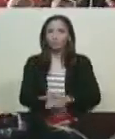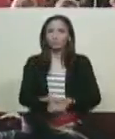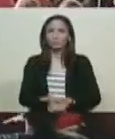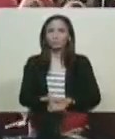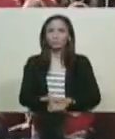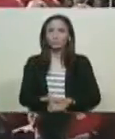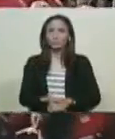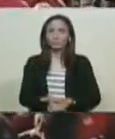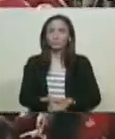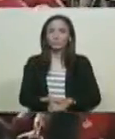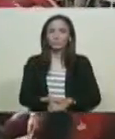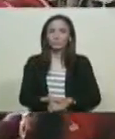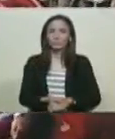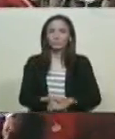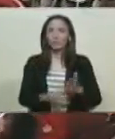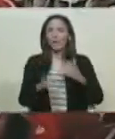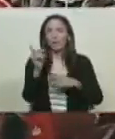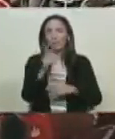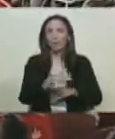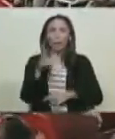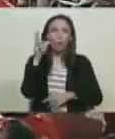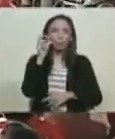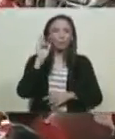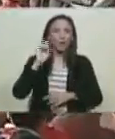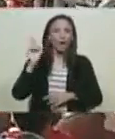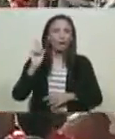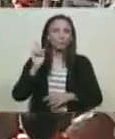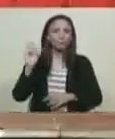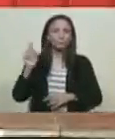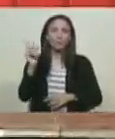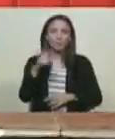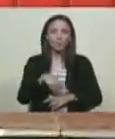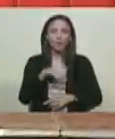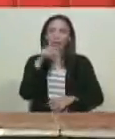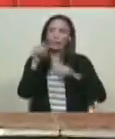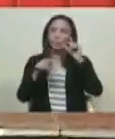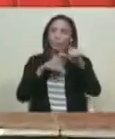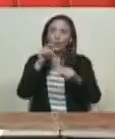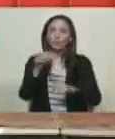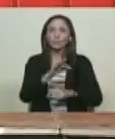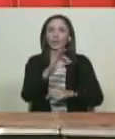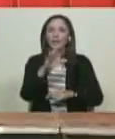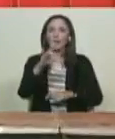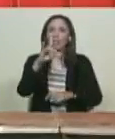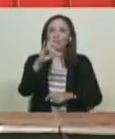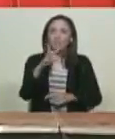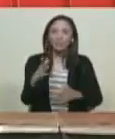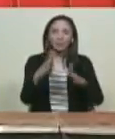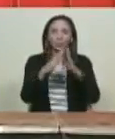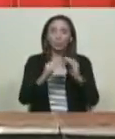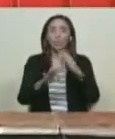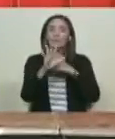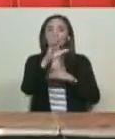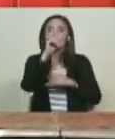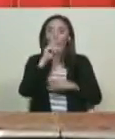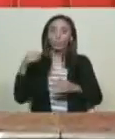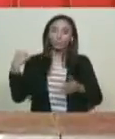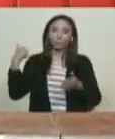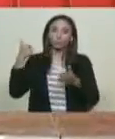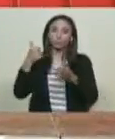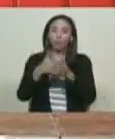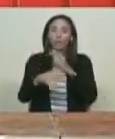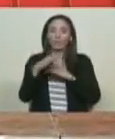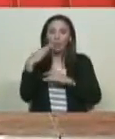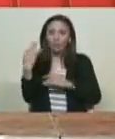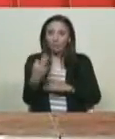que nos escuchan a través de la radio y de las redes sociales, lo que ha hecho el pueblo de Venezuela estos 5 años, verdaderamente